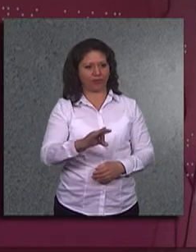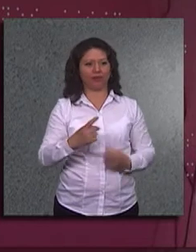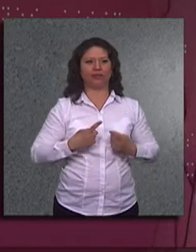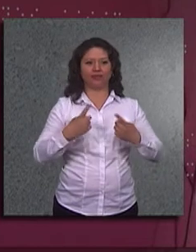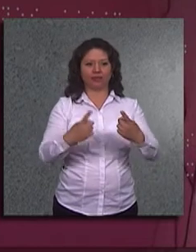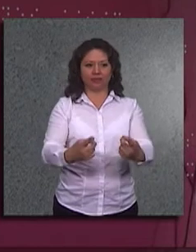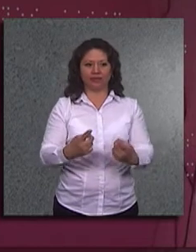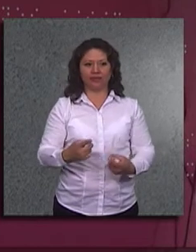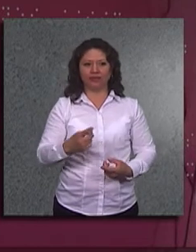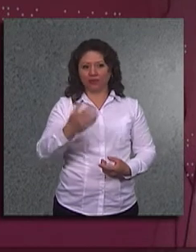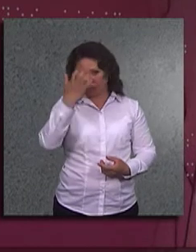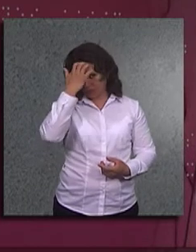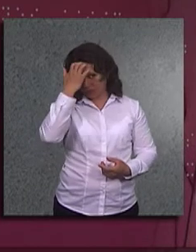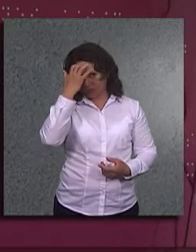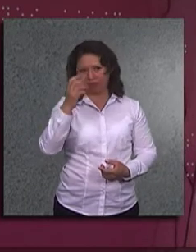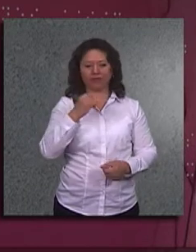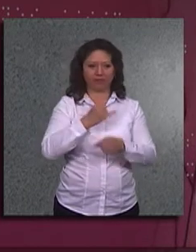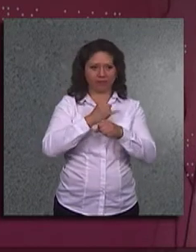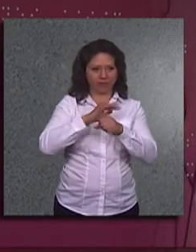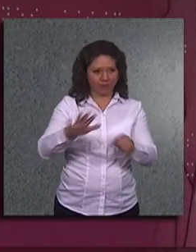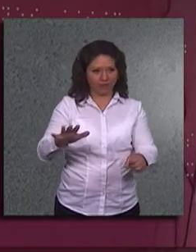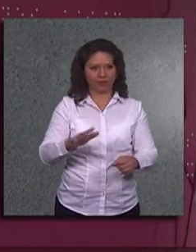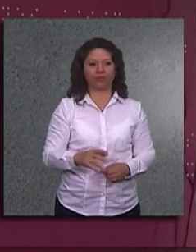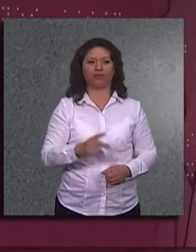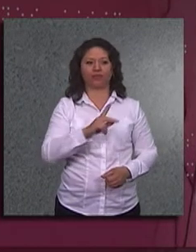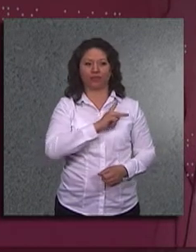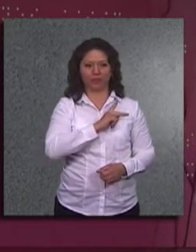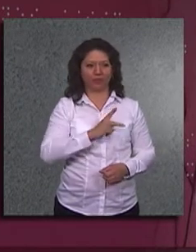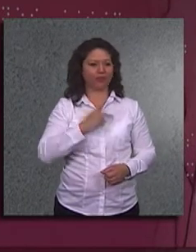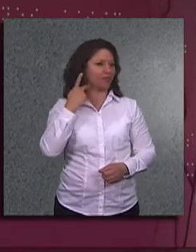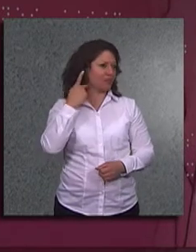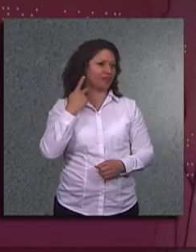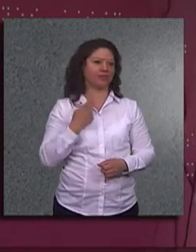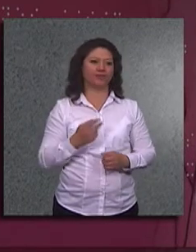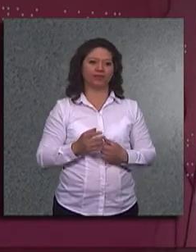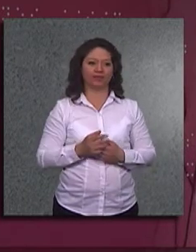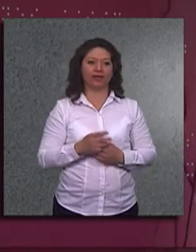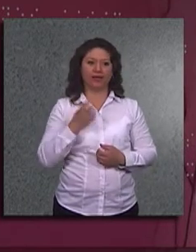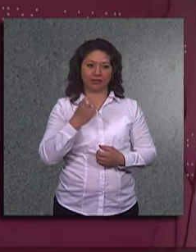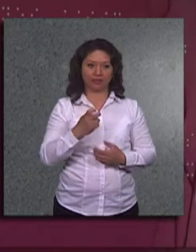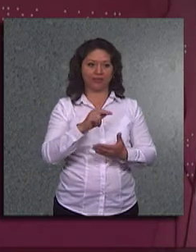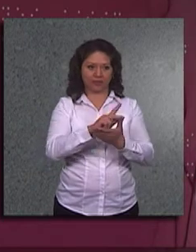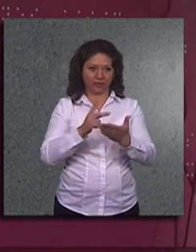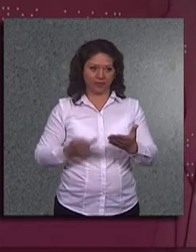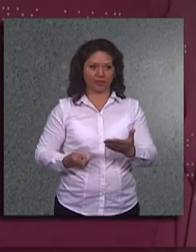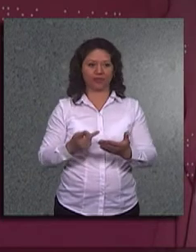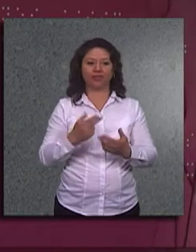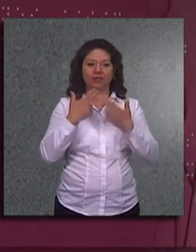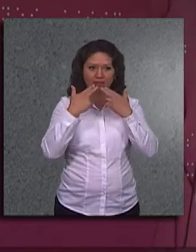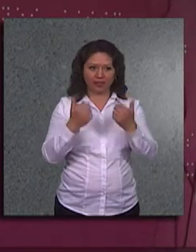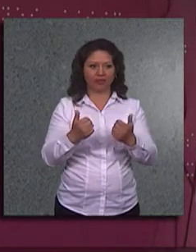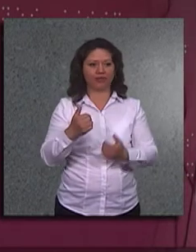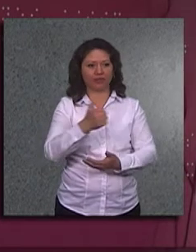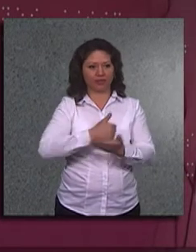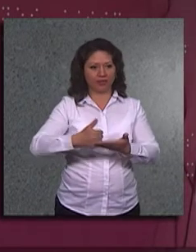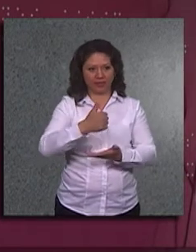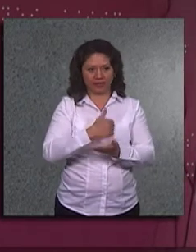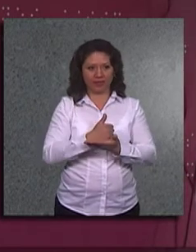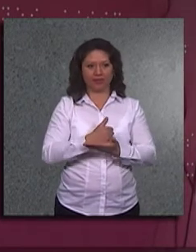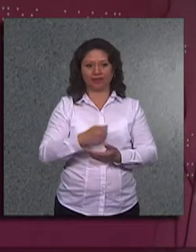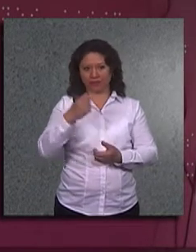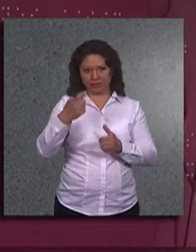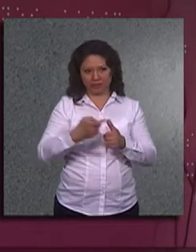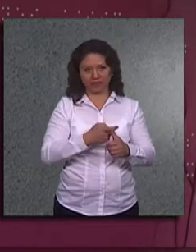dar a conocer cuál es la rendición de cuentas de los partidos políticos en este proyecto de contraloría ciudadana primero